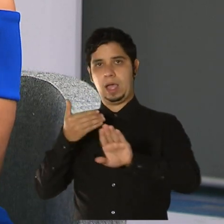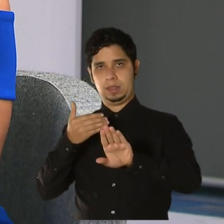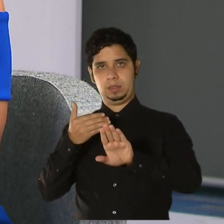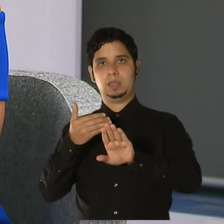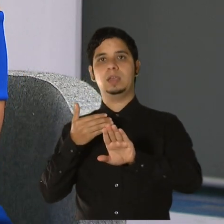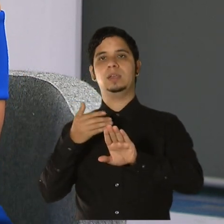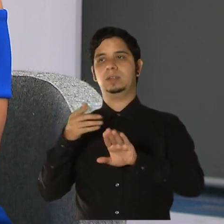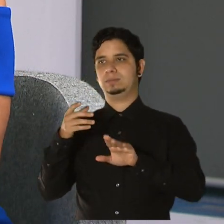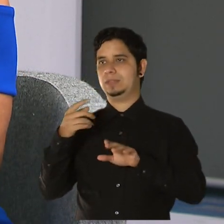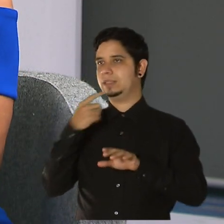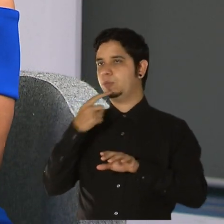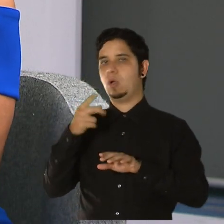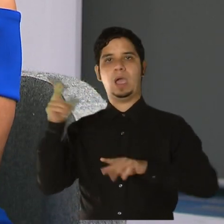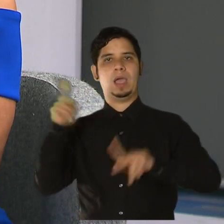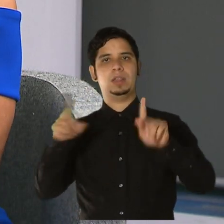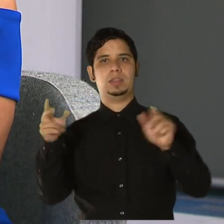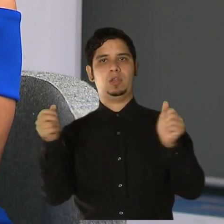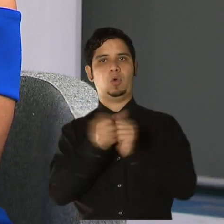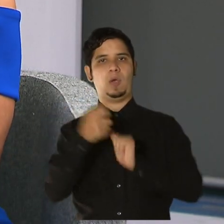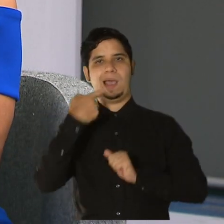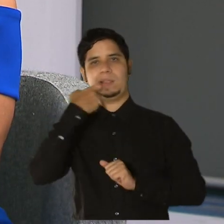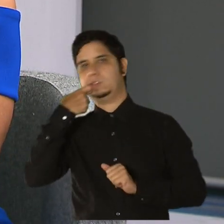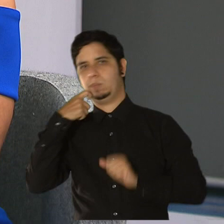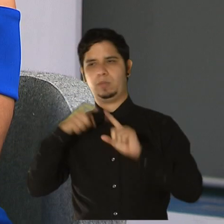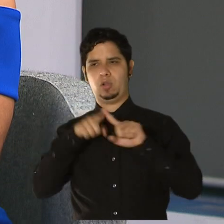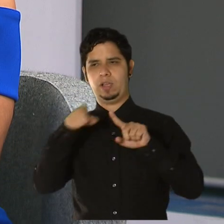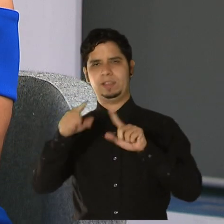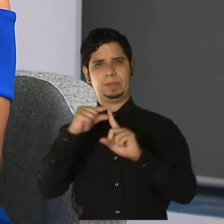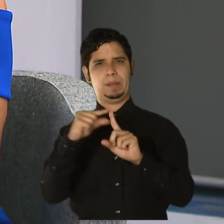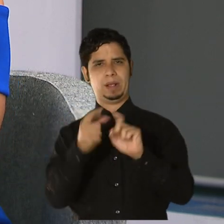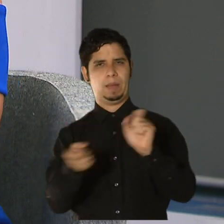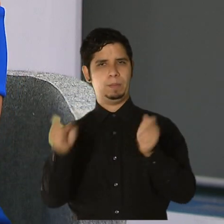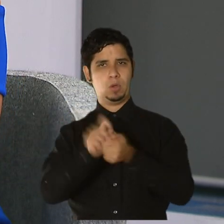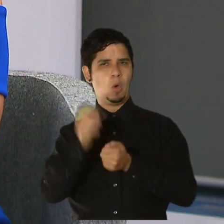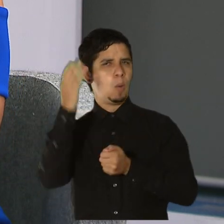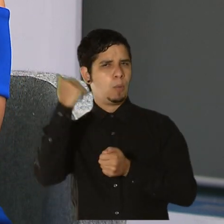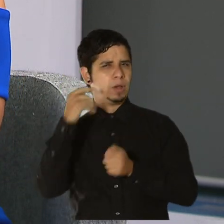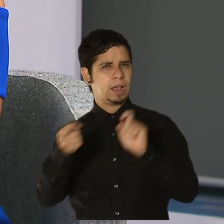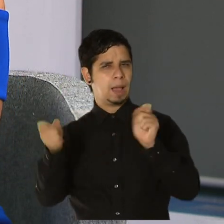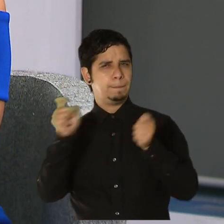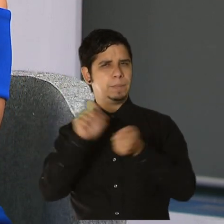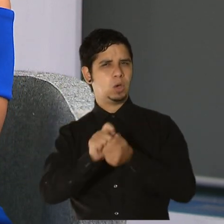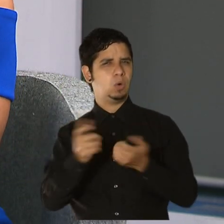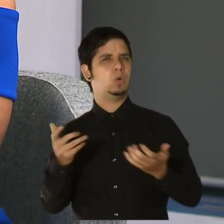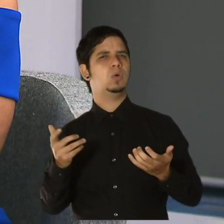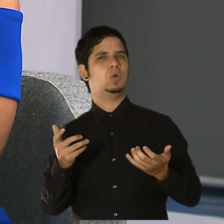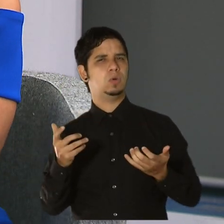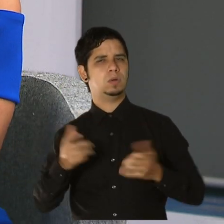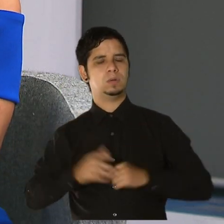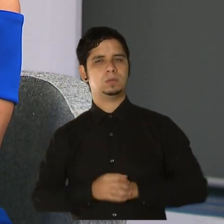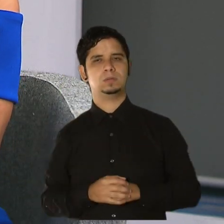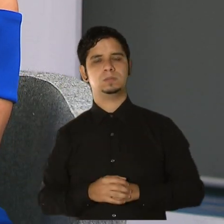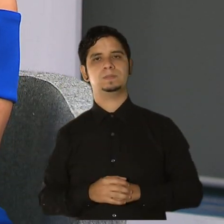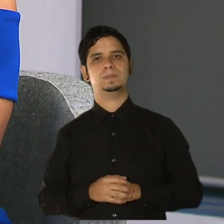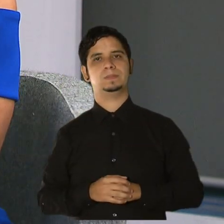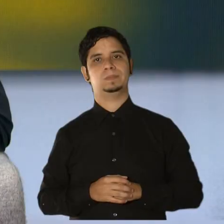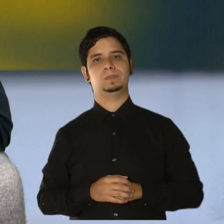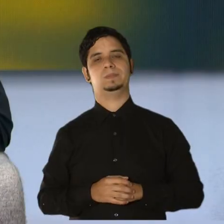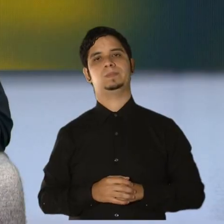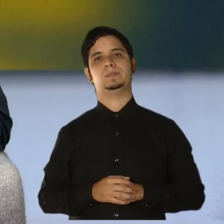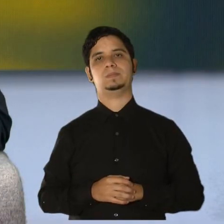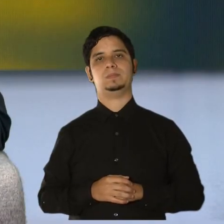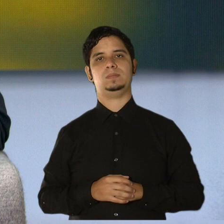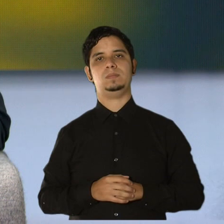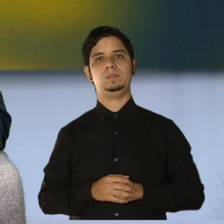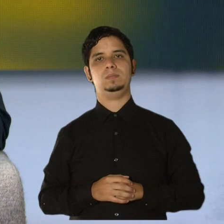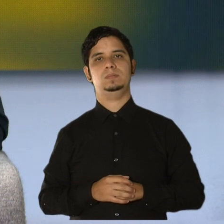con adicciones. Y eso ha ido cambiando. Hablemos un poco de esa importancia, porque ha ido cambiando también la forma en que nos dirigimos a esta población. Pues básicamente